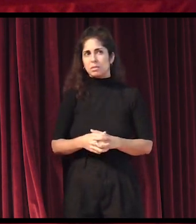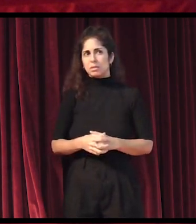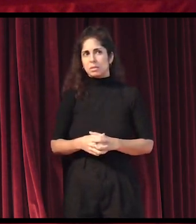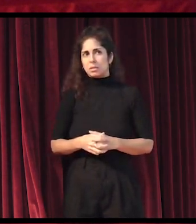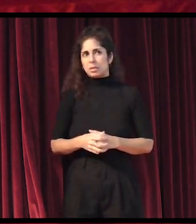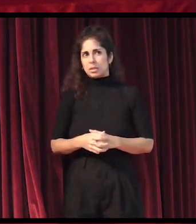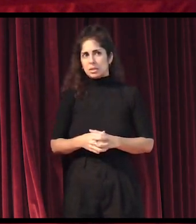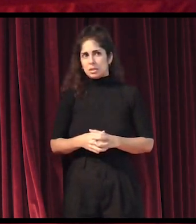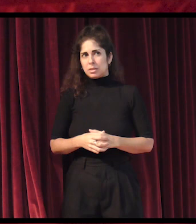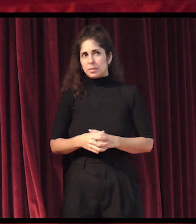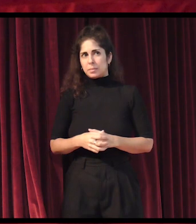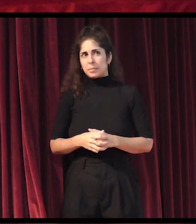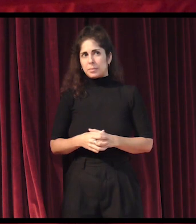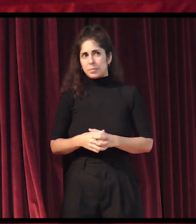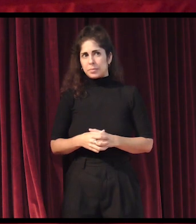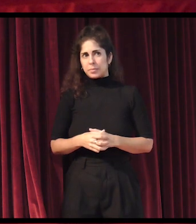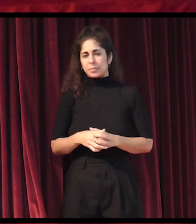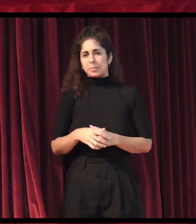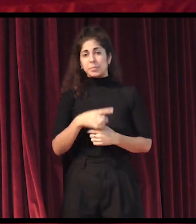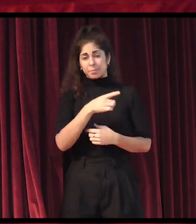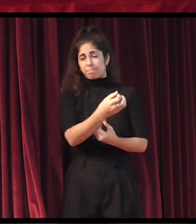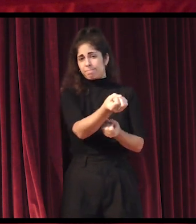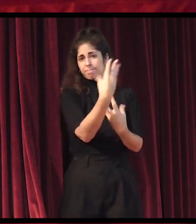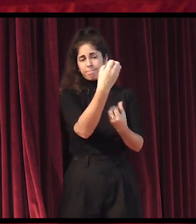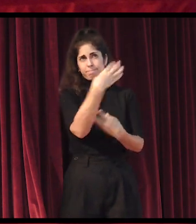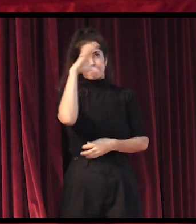A mí esto que cuentas me genera como mucha rabia